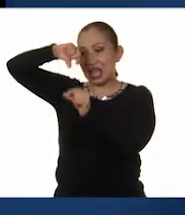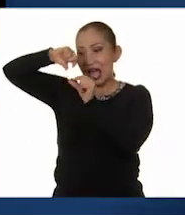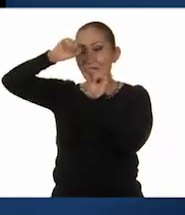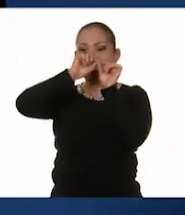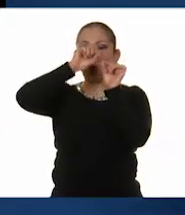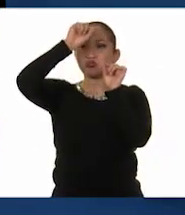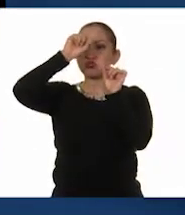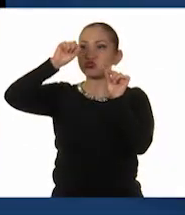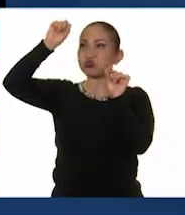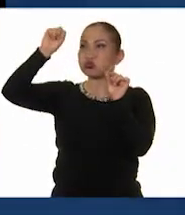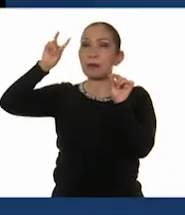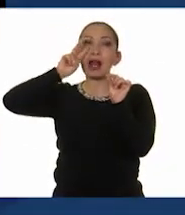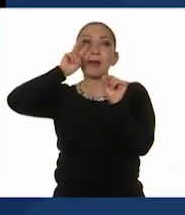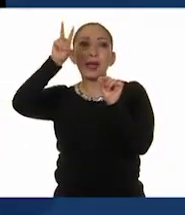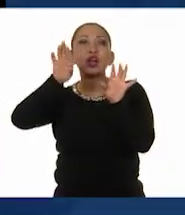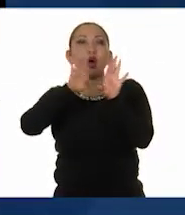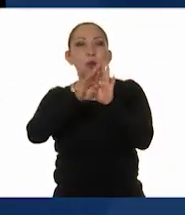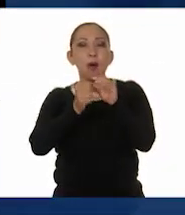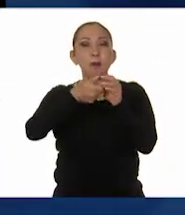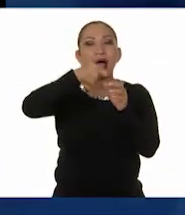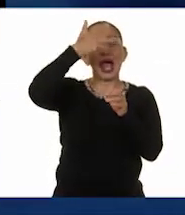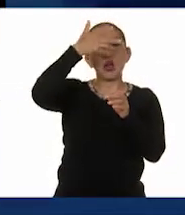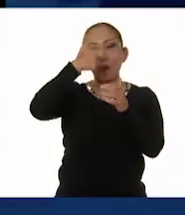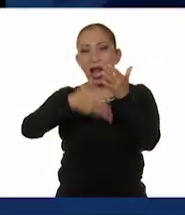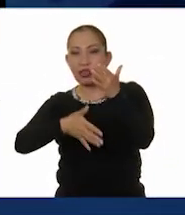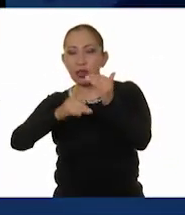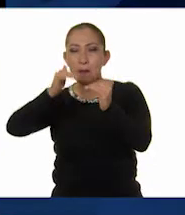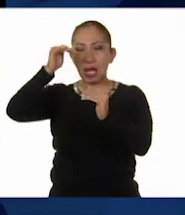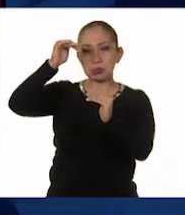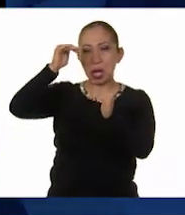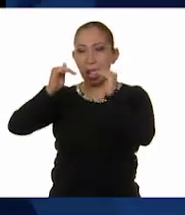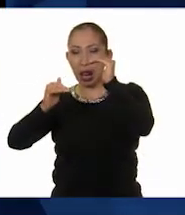ilustrar mejor su comportamiento. Es